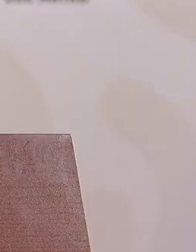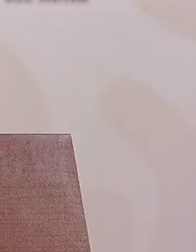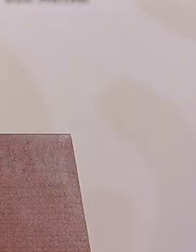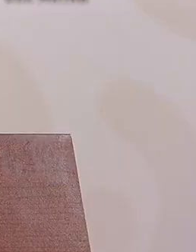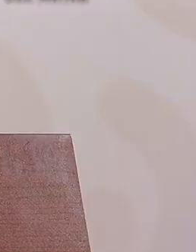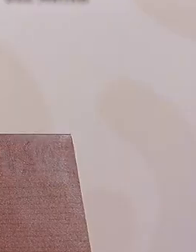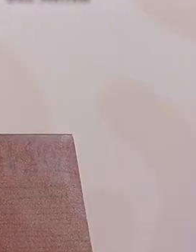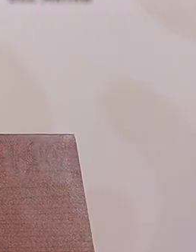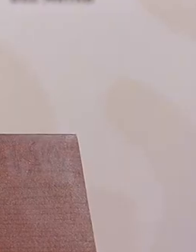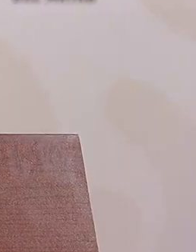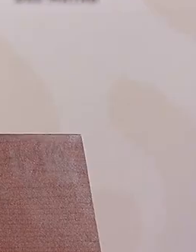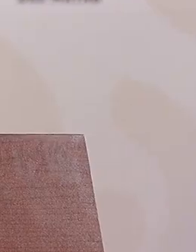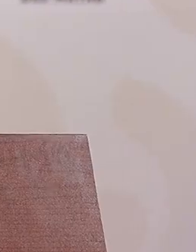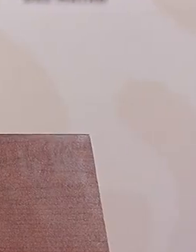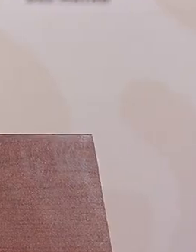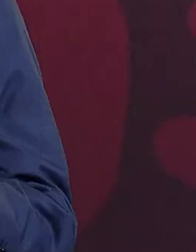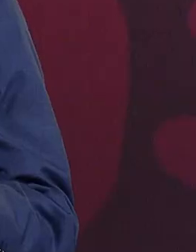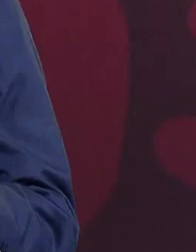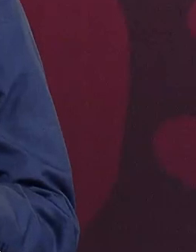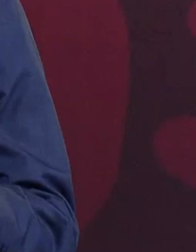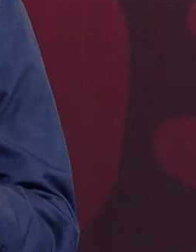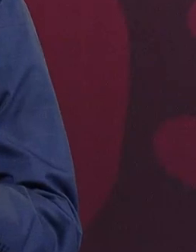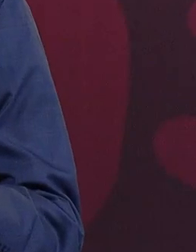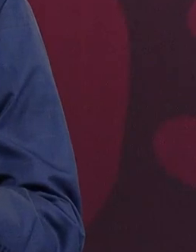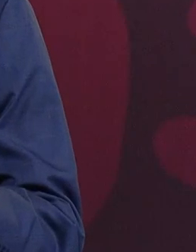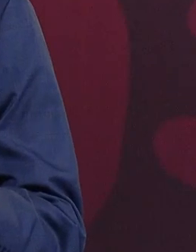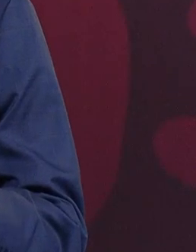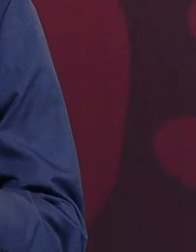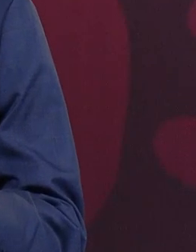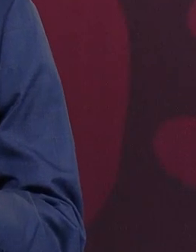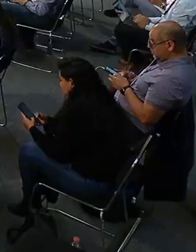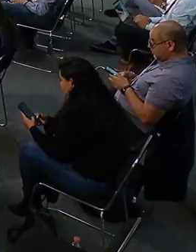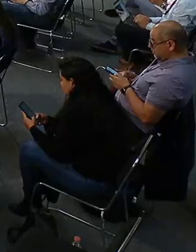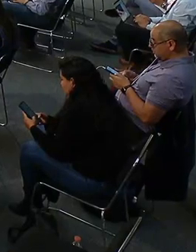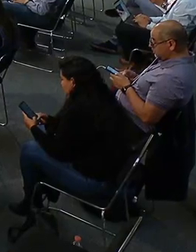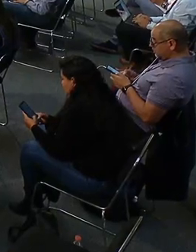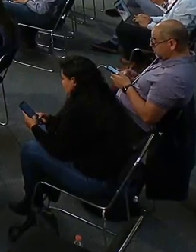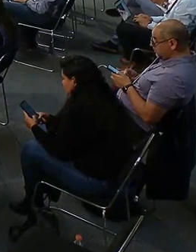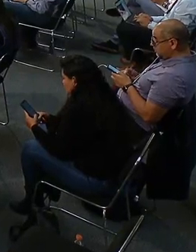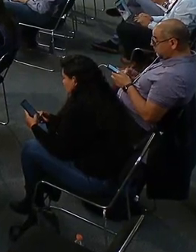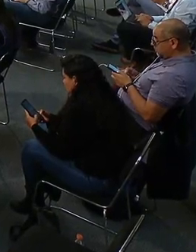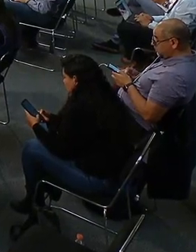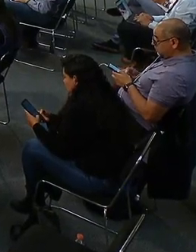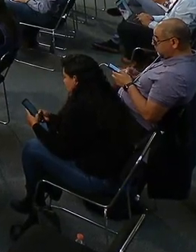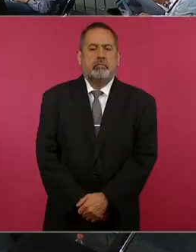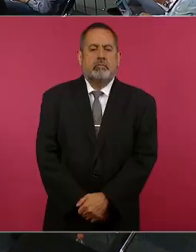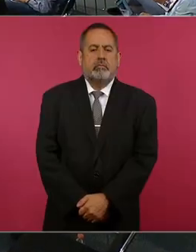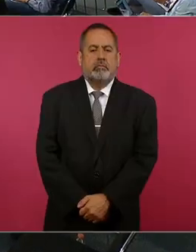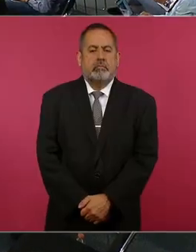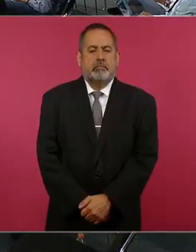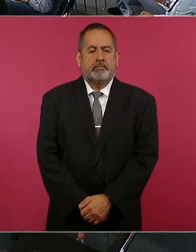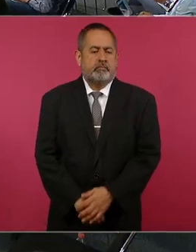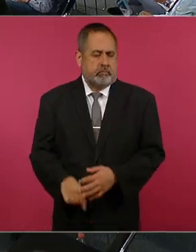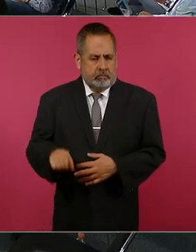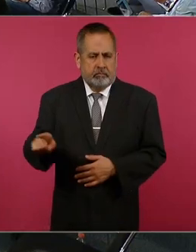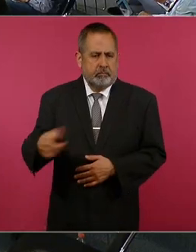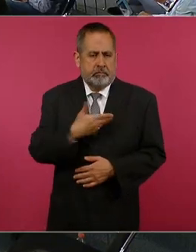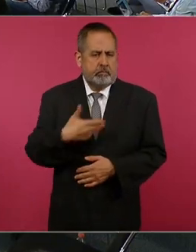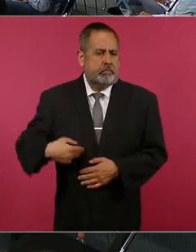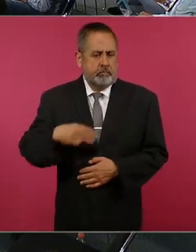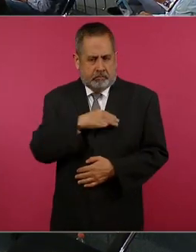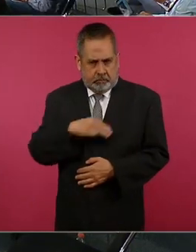impresión. Usted ha estado ayudándonos, porque estamos trabajando